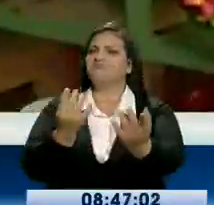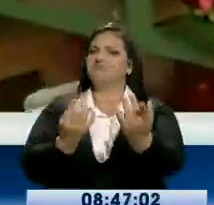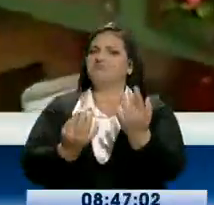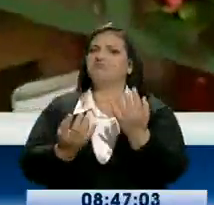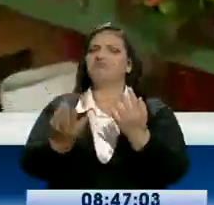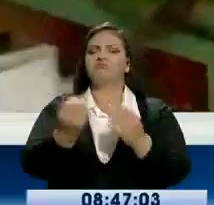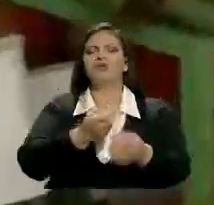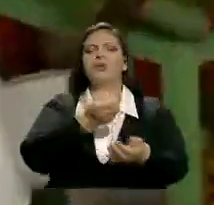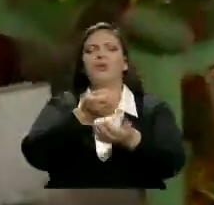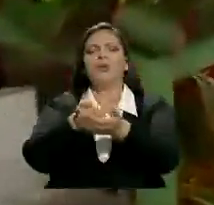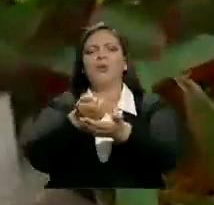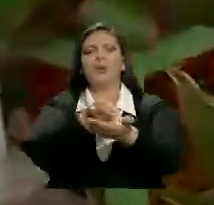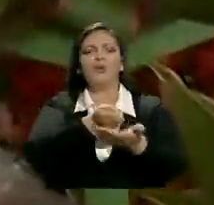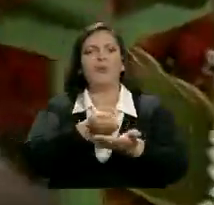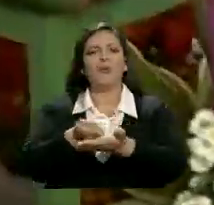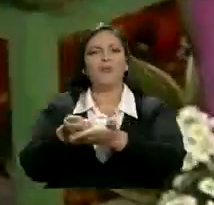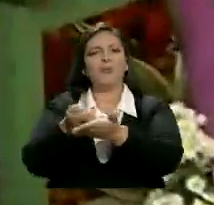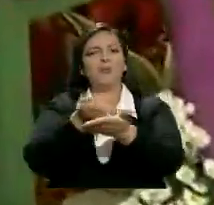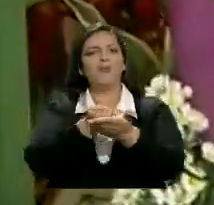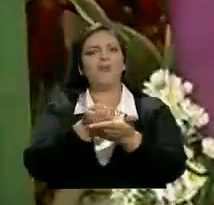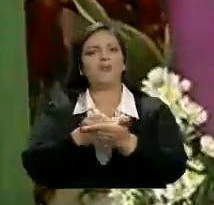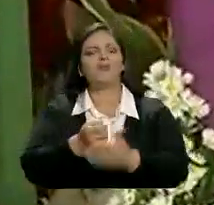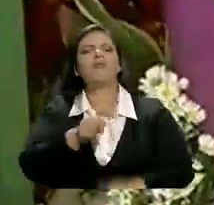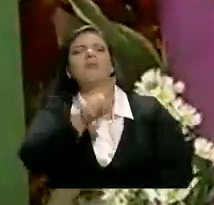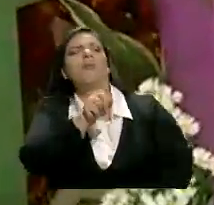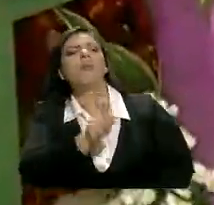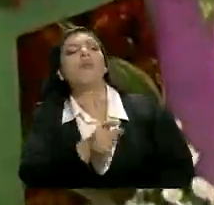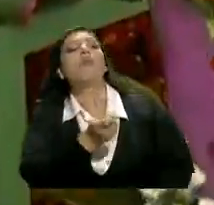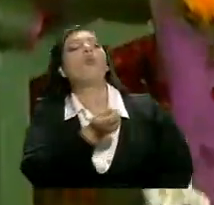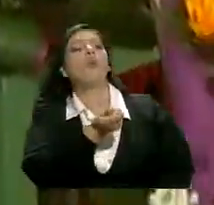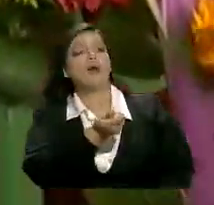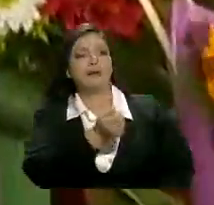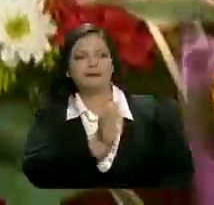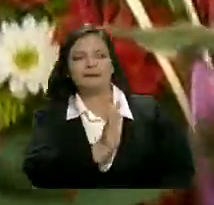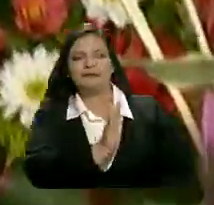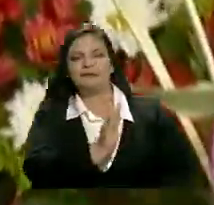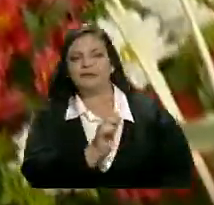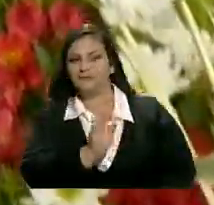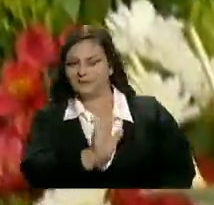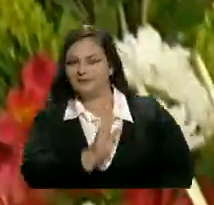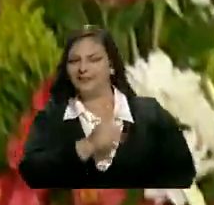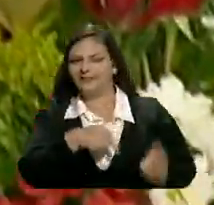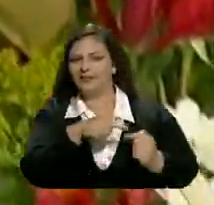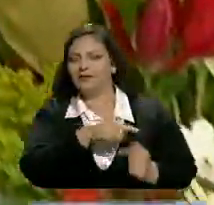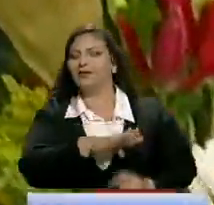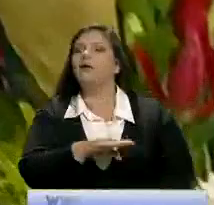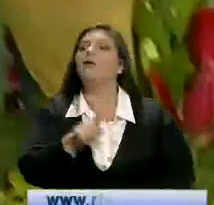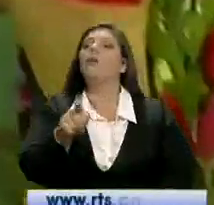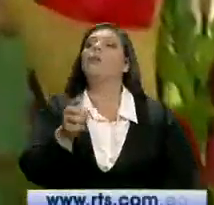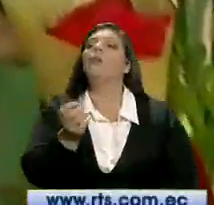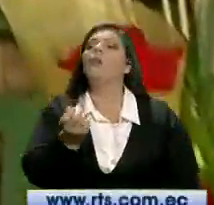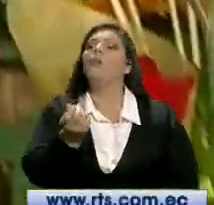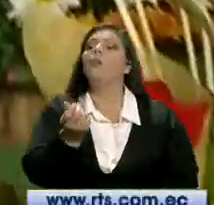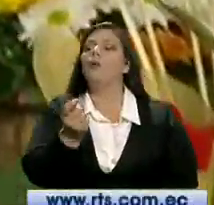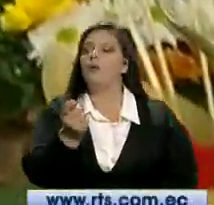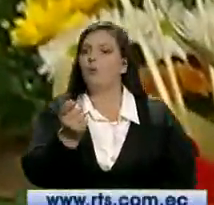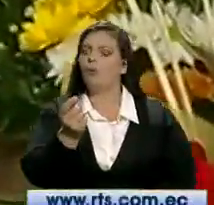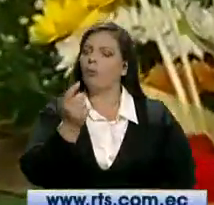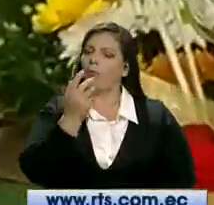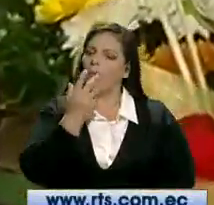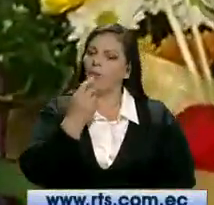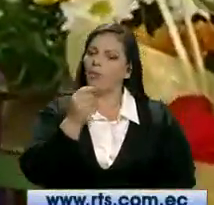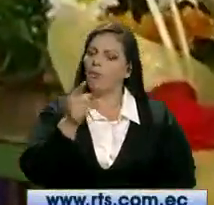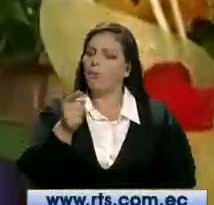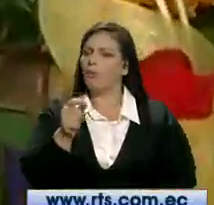uno de los puestos para cotizar el mejor arreglo floral y de esta manera